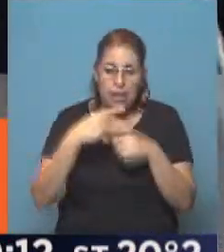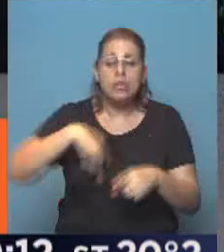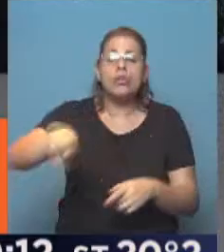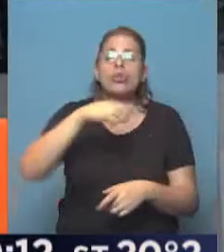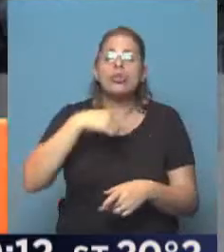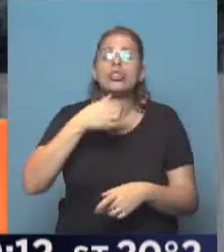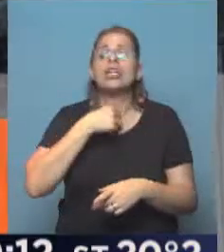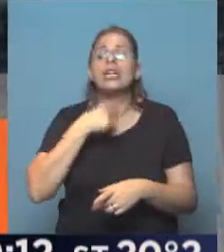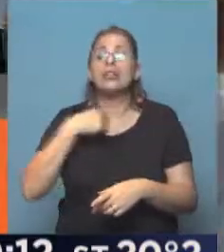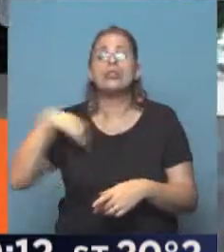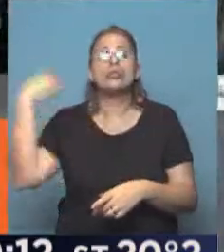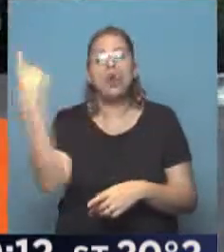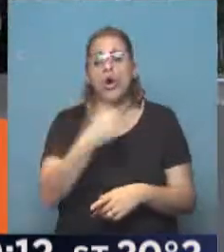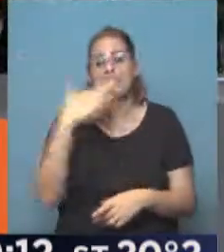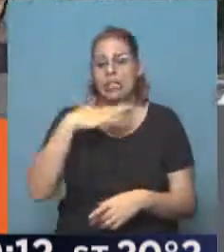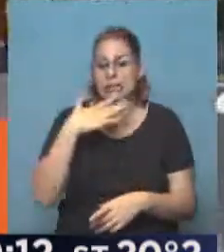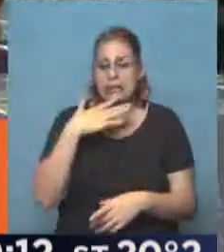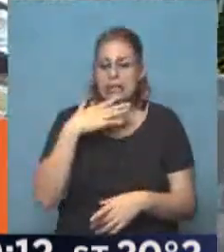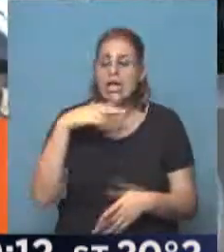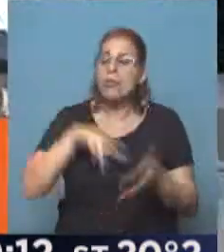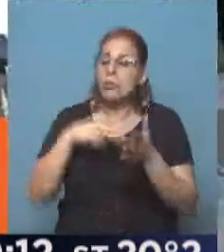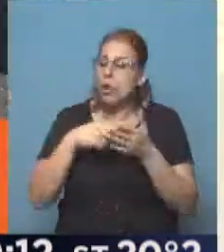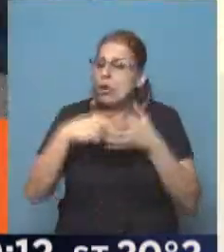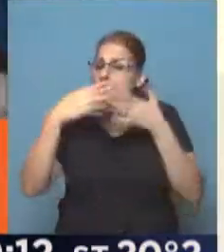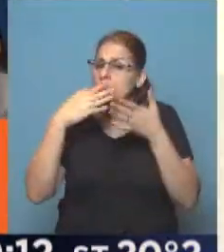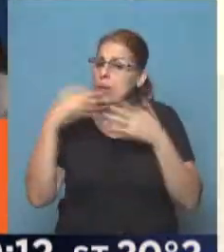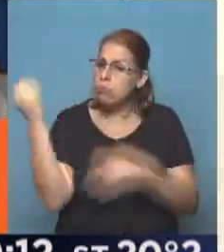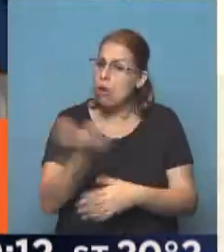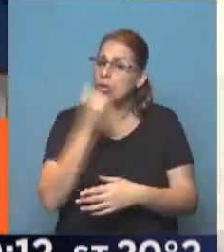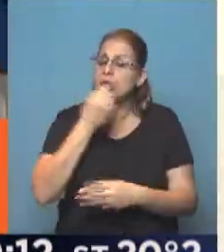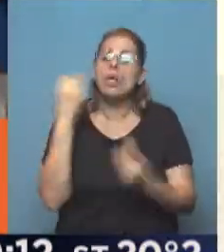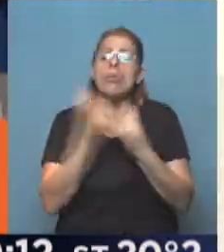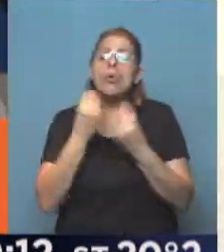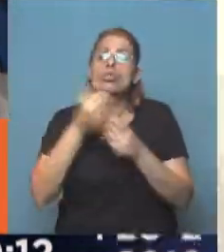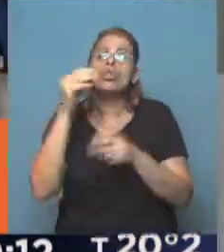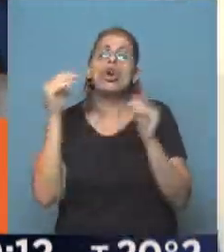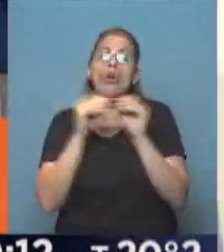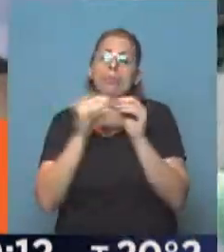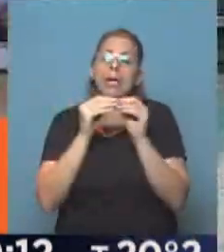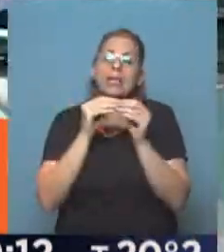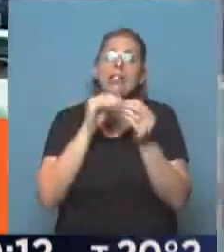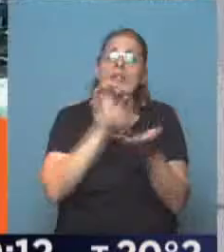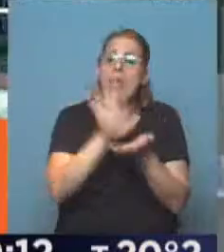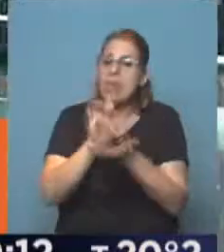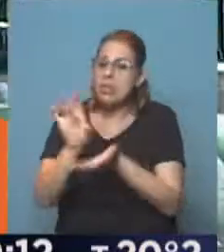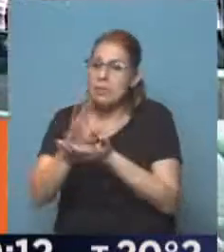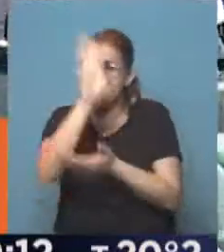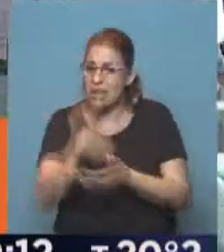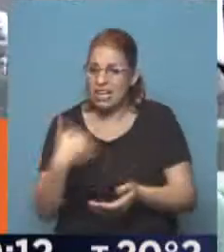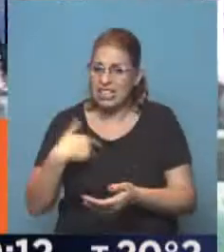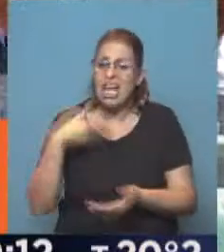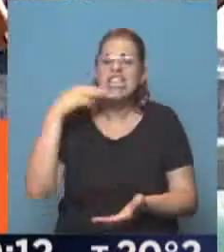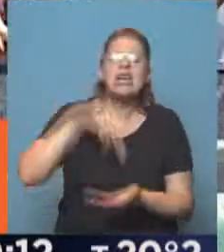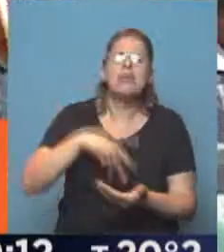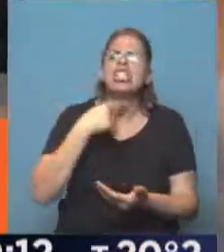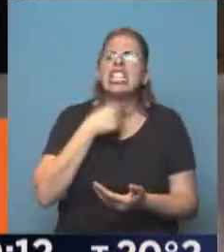que entiendan que la cuestión puede ser seria y que muchos compañeros pueden perder el empleo en el país. La ampliación de impuestos implica la reducción